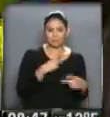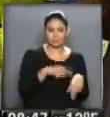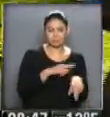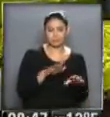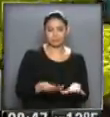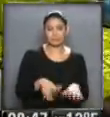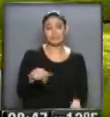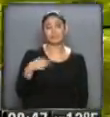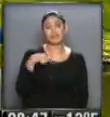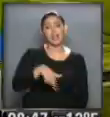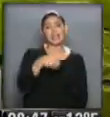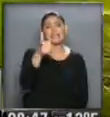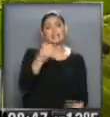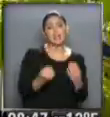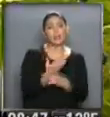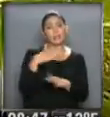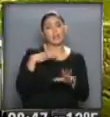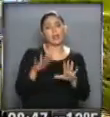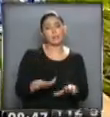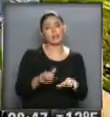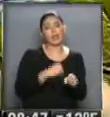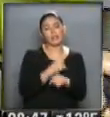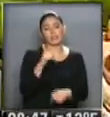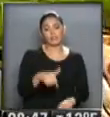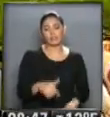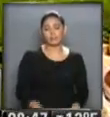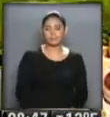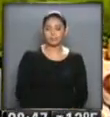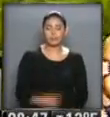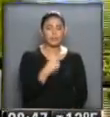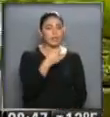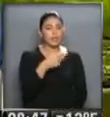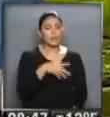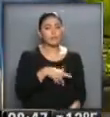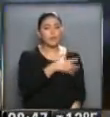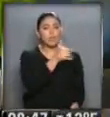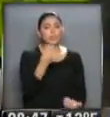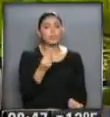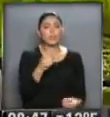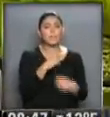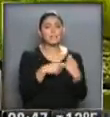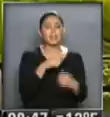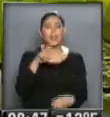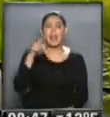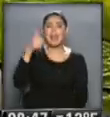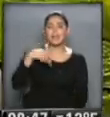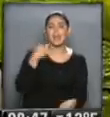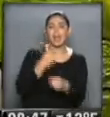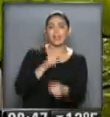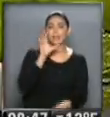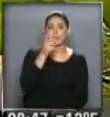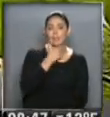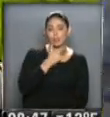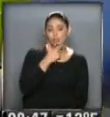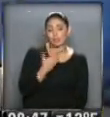De las 6 de la mañana. Acá. ¿De las 6? Sí, embarcaba. ¿Por dónde volabas? Por LAM, LAN a Mendoza. Ah, bueno.